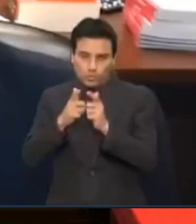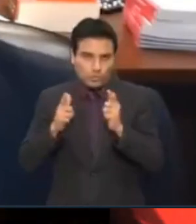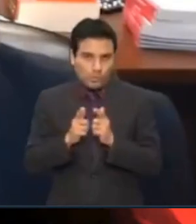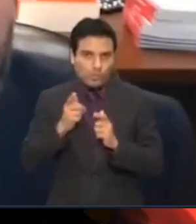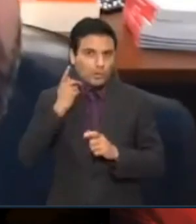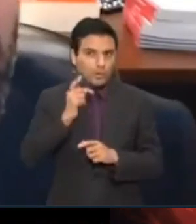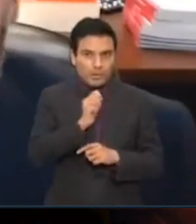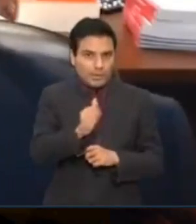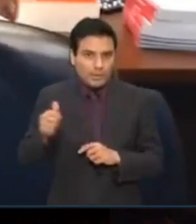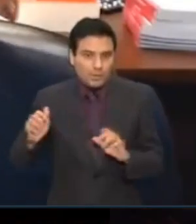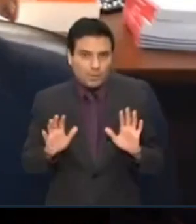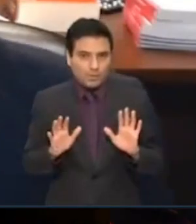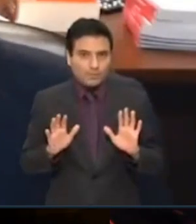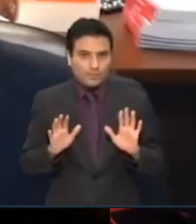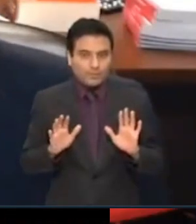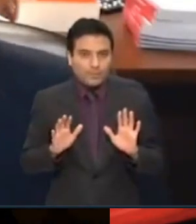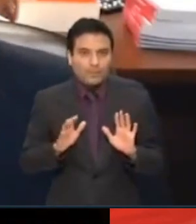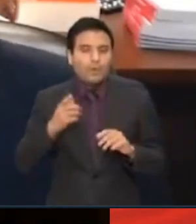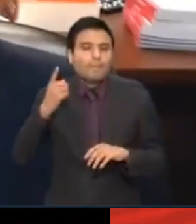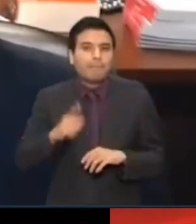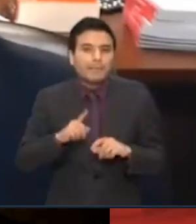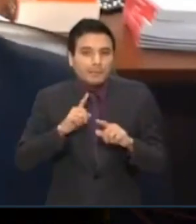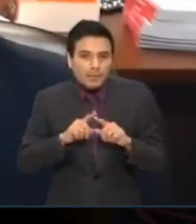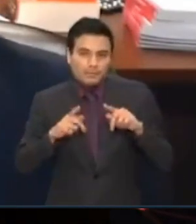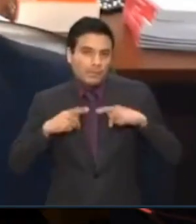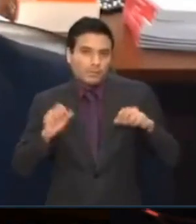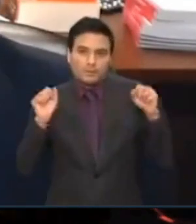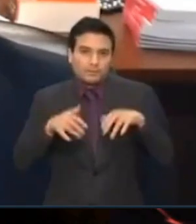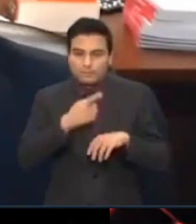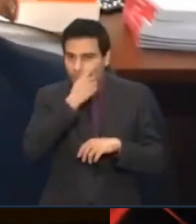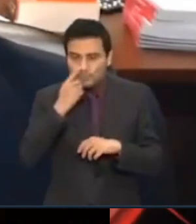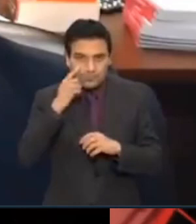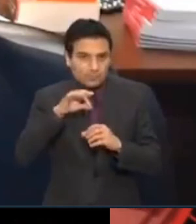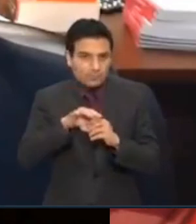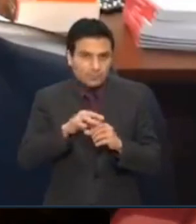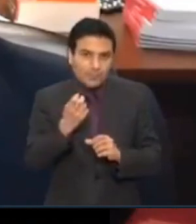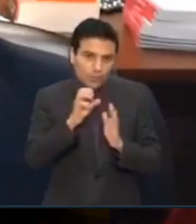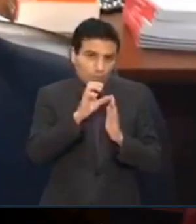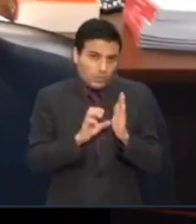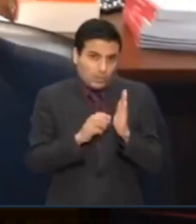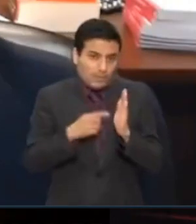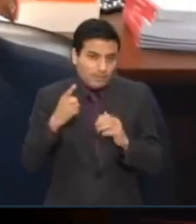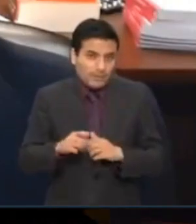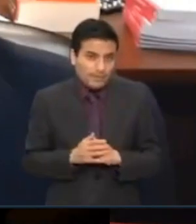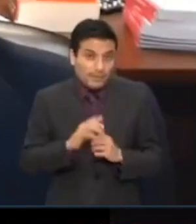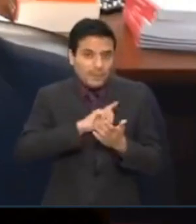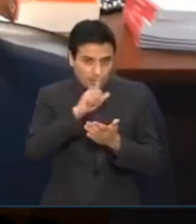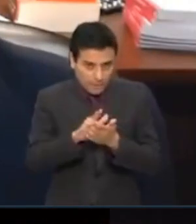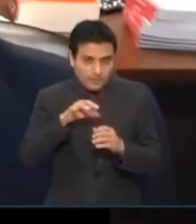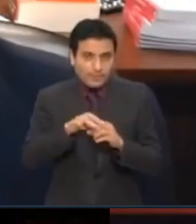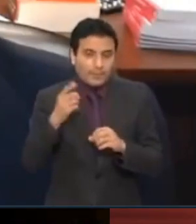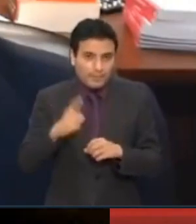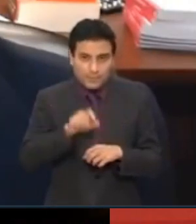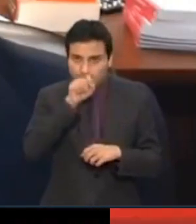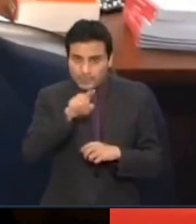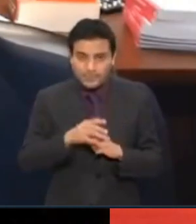partido a partir de la voluntad expresada en las urnas, lo que tiene que ocurrir de acuerdo con nuestra legislación electoral hacia mediados del mes